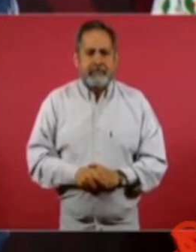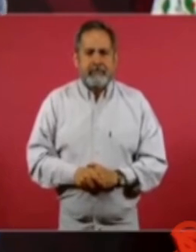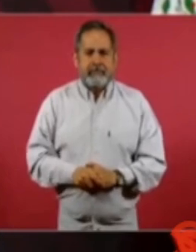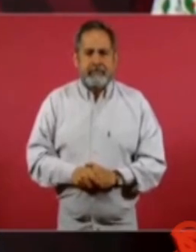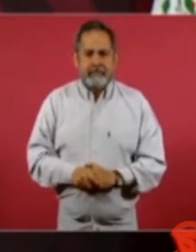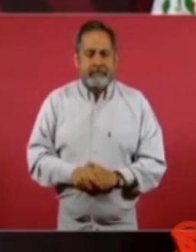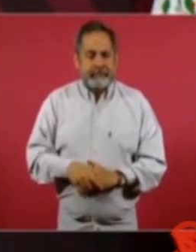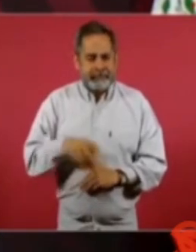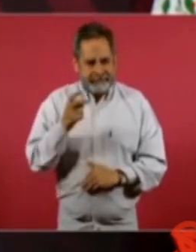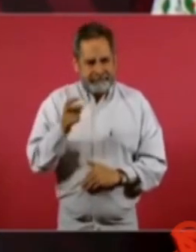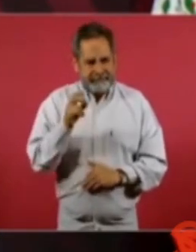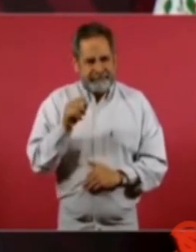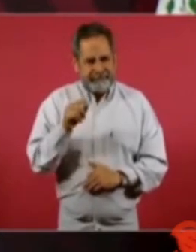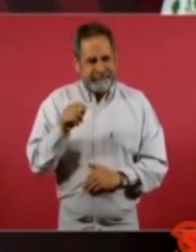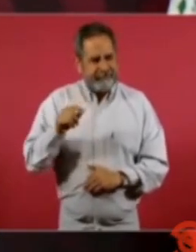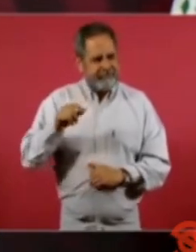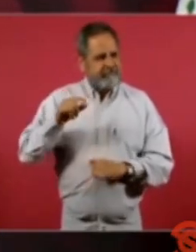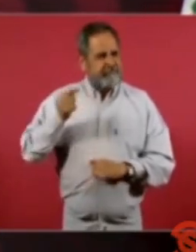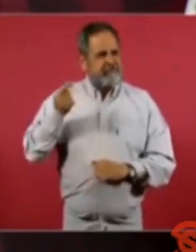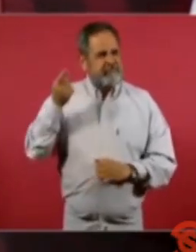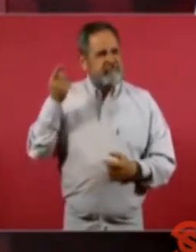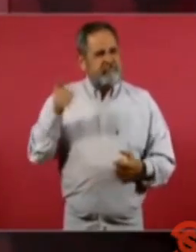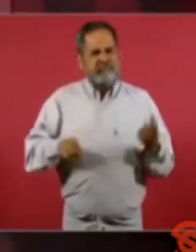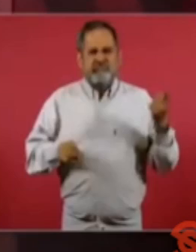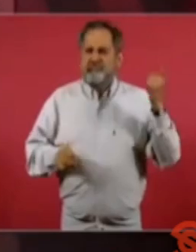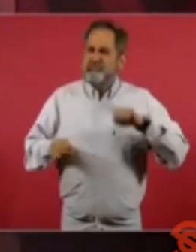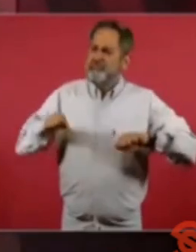ese autoritarismo es otro